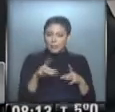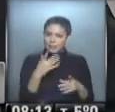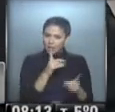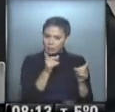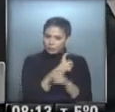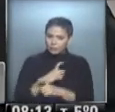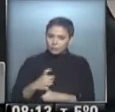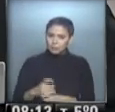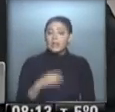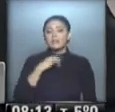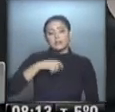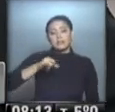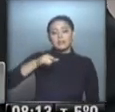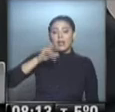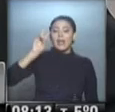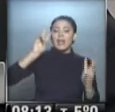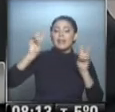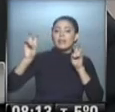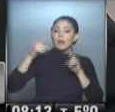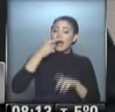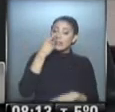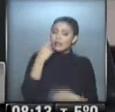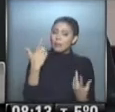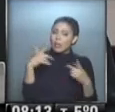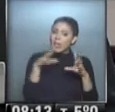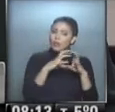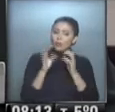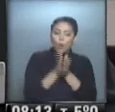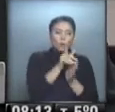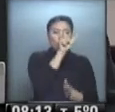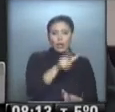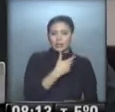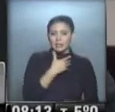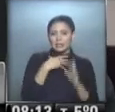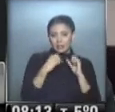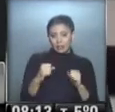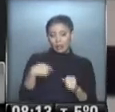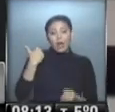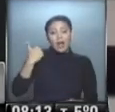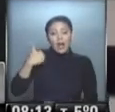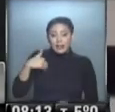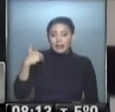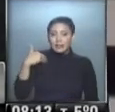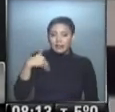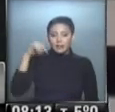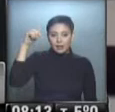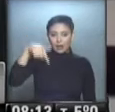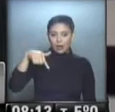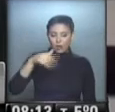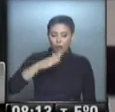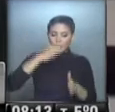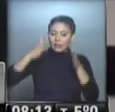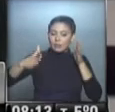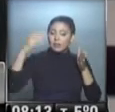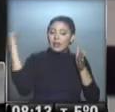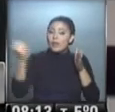Y se empieza a debatir también acá. Es un tema también interesante para discutirlo con el secretario. ¿Por qué? Porque Argentina está ingresando en un tramo